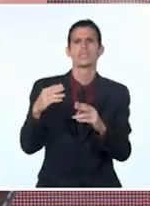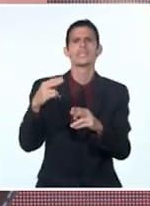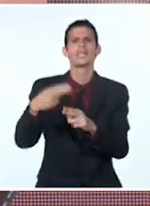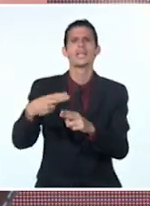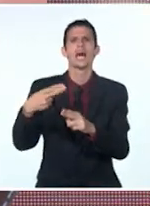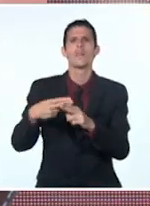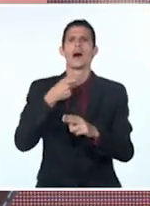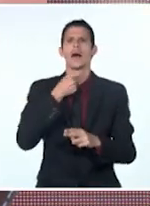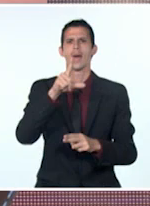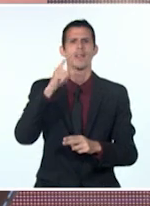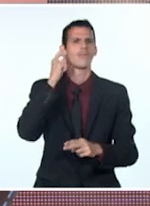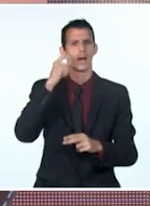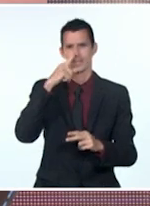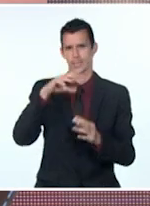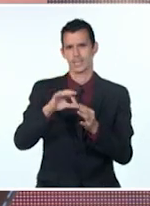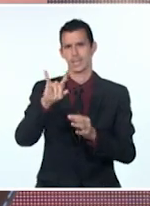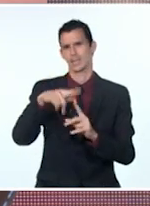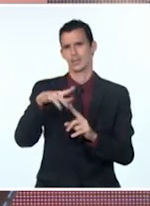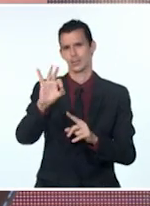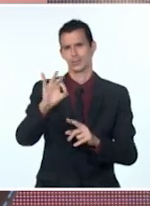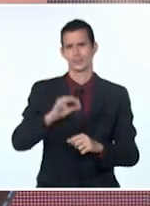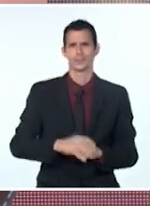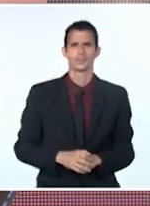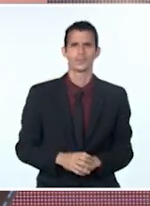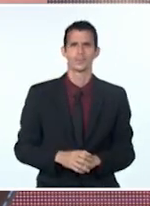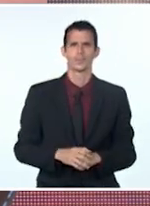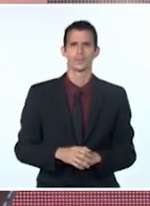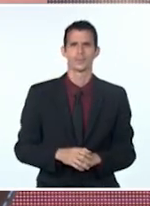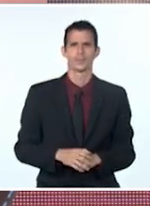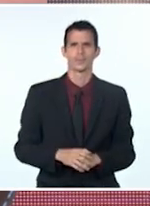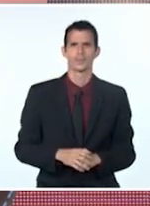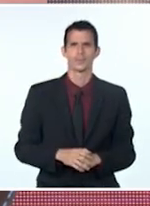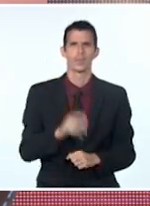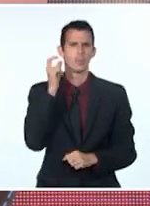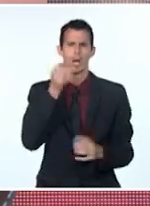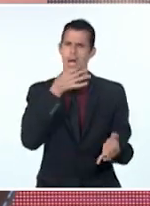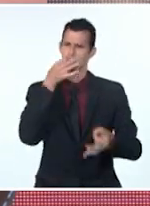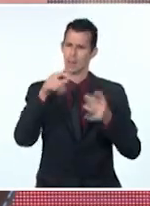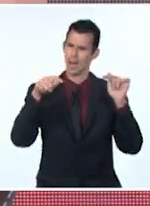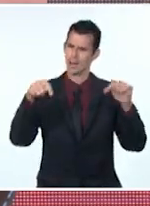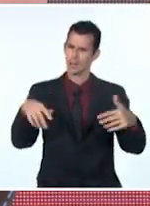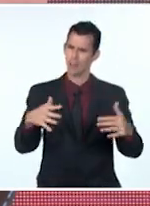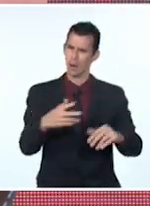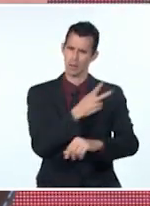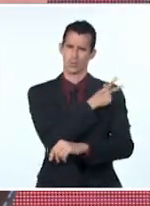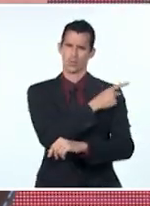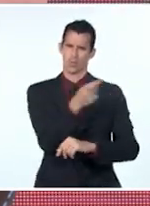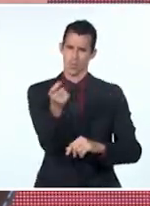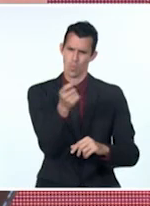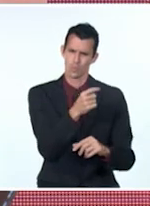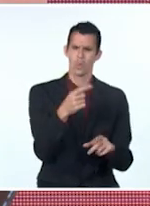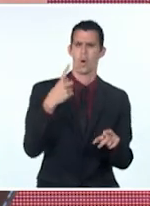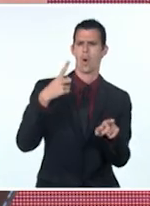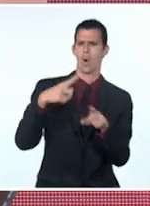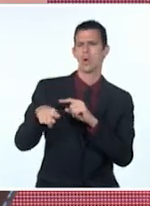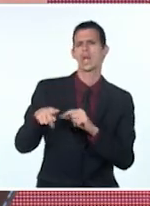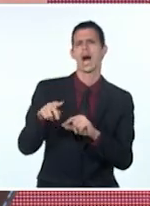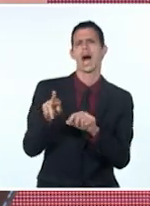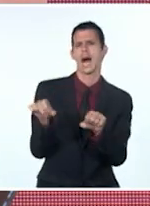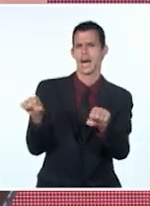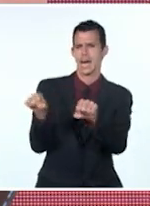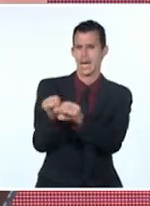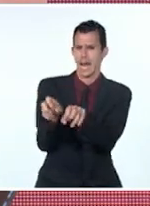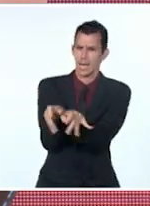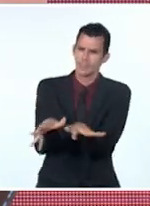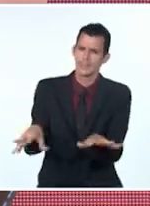nuestras aulas, la creación del Palacio Central de Computación y la red TinoRed, la conciliación de proyectos como